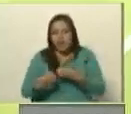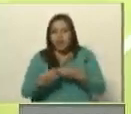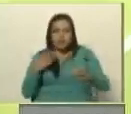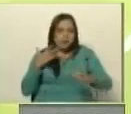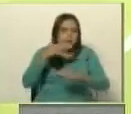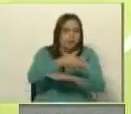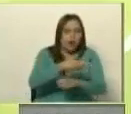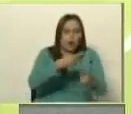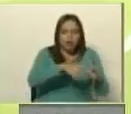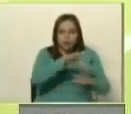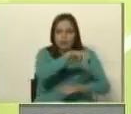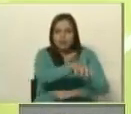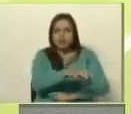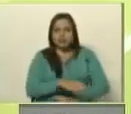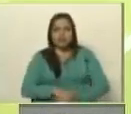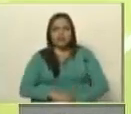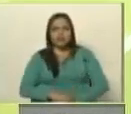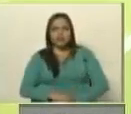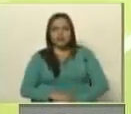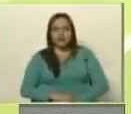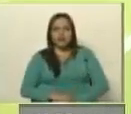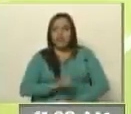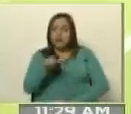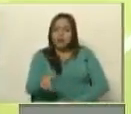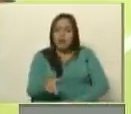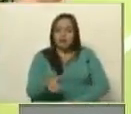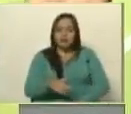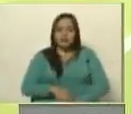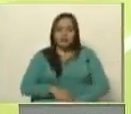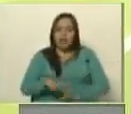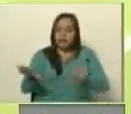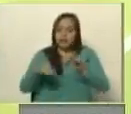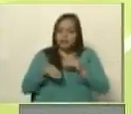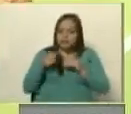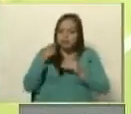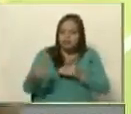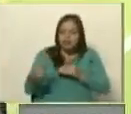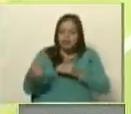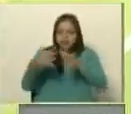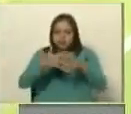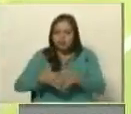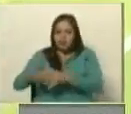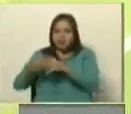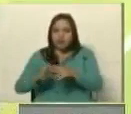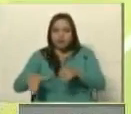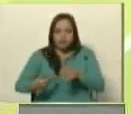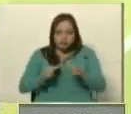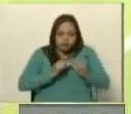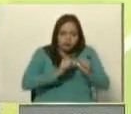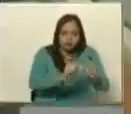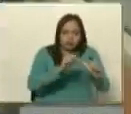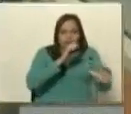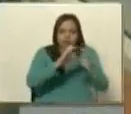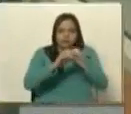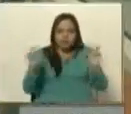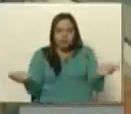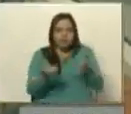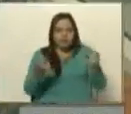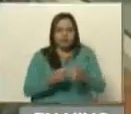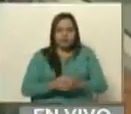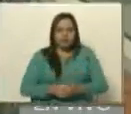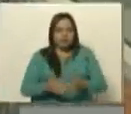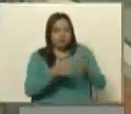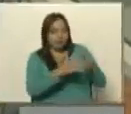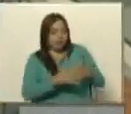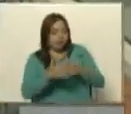que además sirve muy bien a esos intereses del imperio para poder instalarse en la mediática, ¿no? A Estados Unidos le saldría